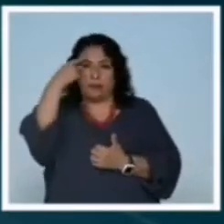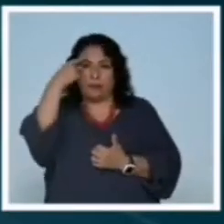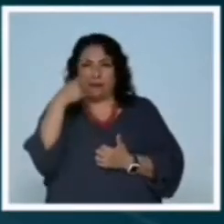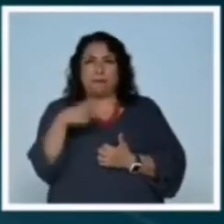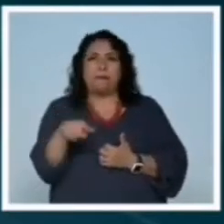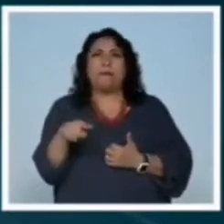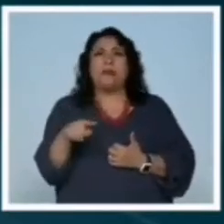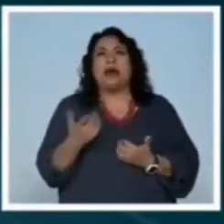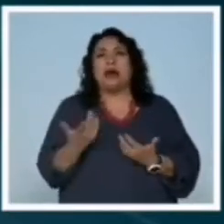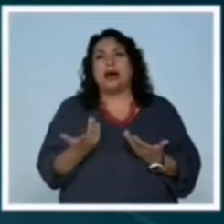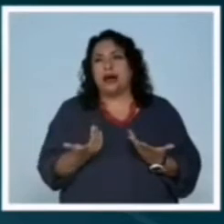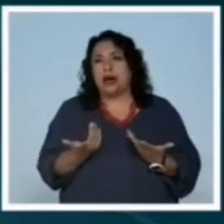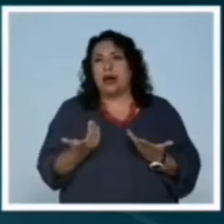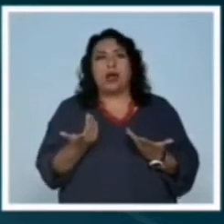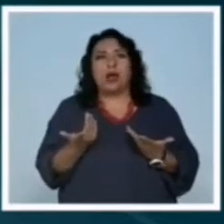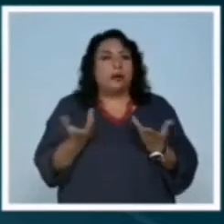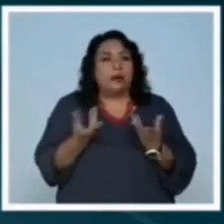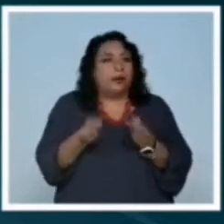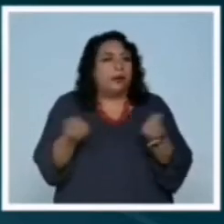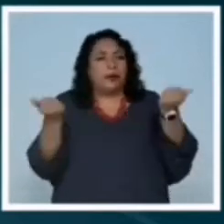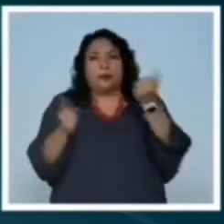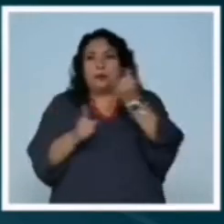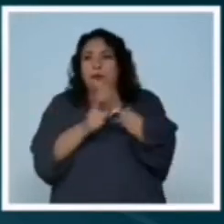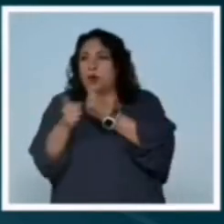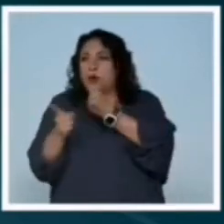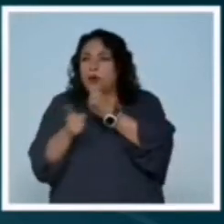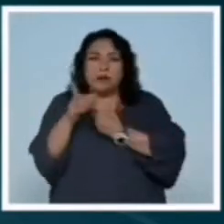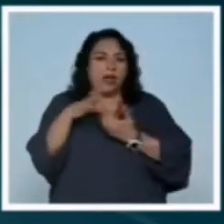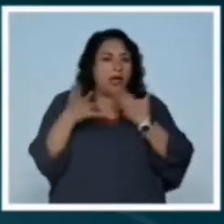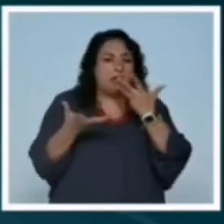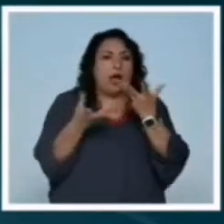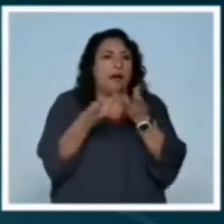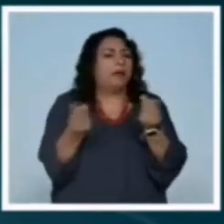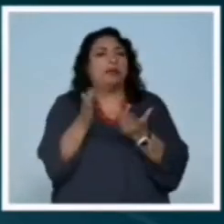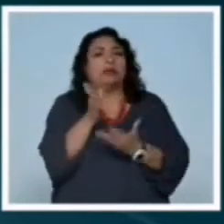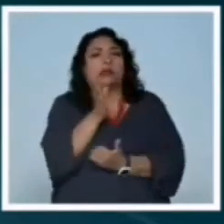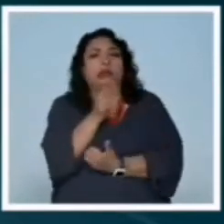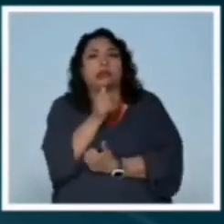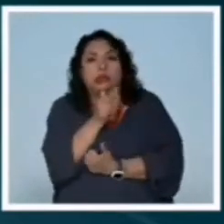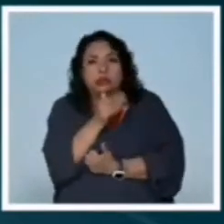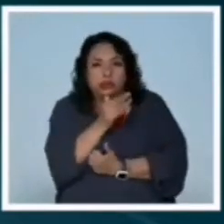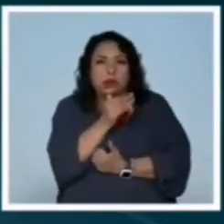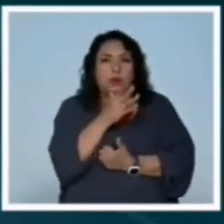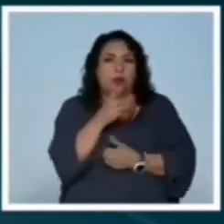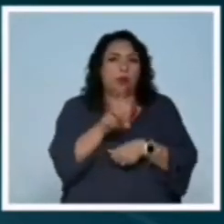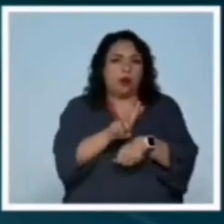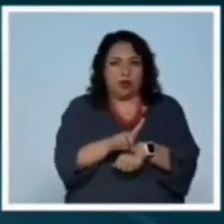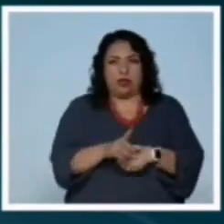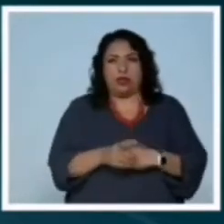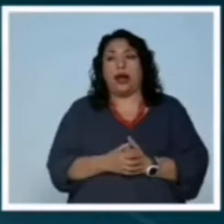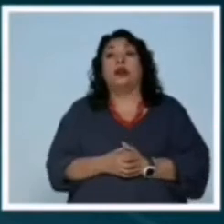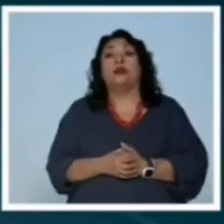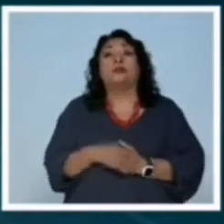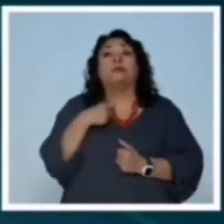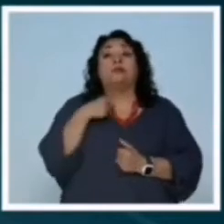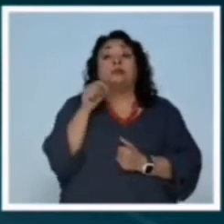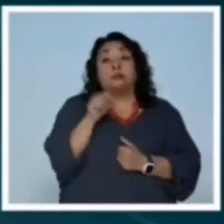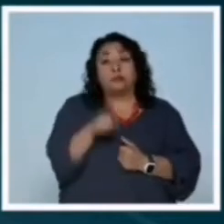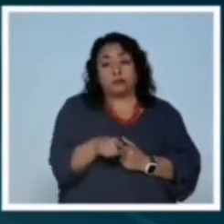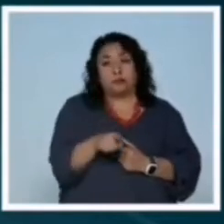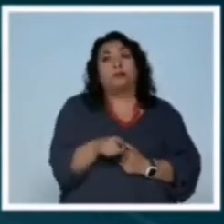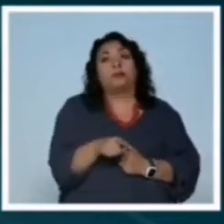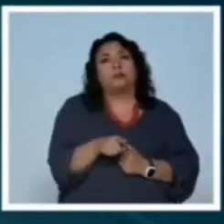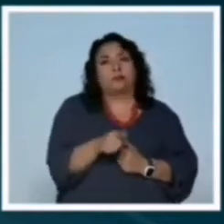de pronto resolver la problemática que se le vaya presentando en el día a día además de que también